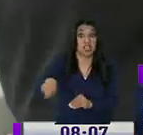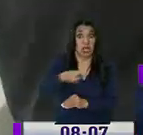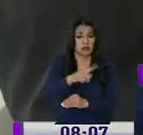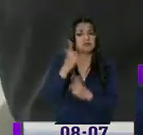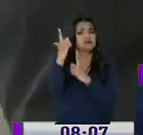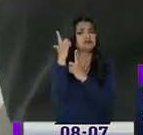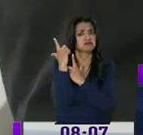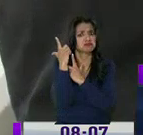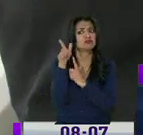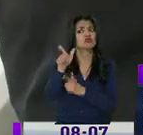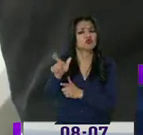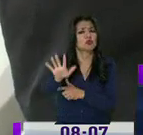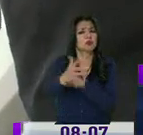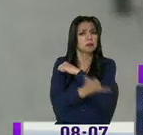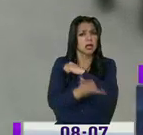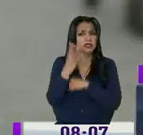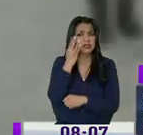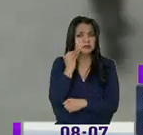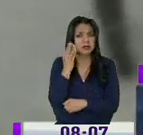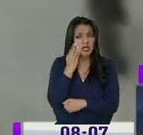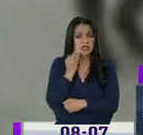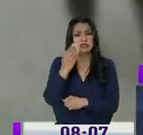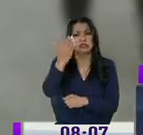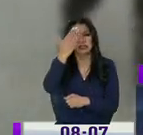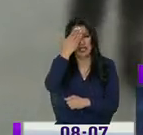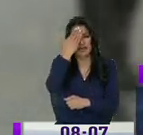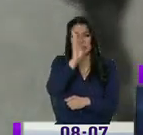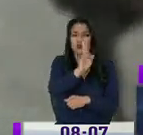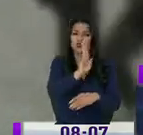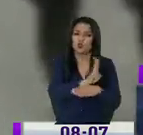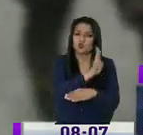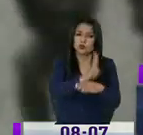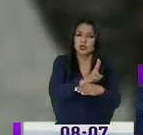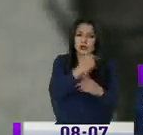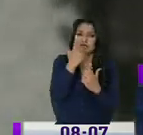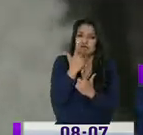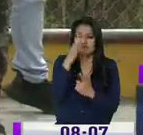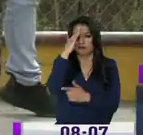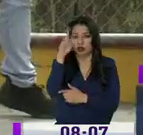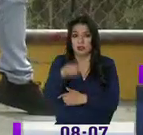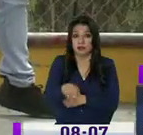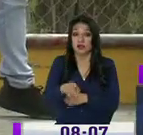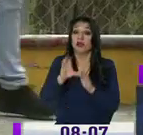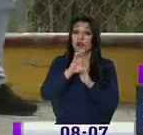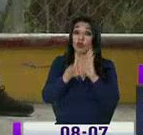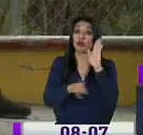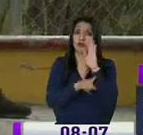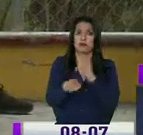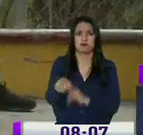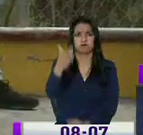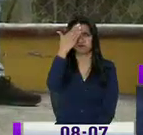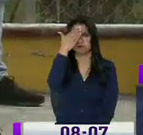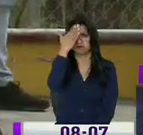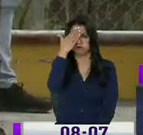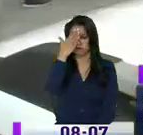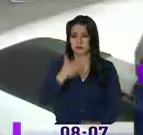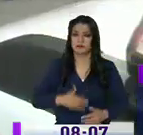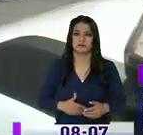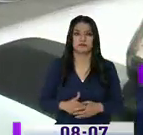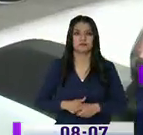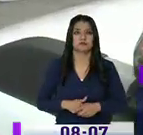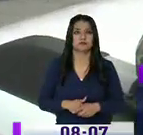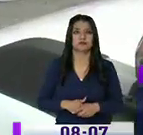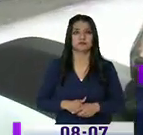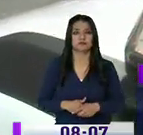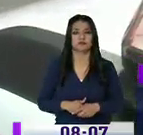sus países de origen, sabían de códigos que utilizan policías y uniformados de las Fuerzas Armadas. En Quito informó Iván